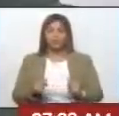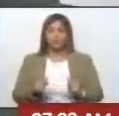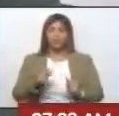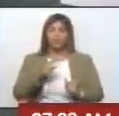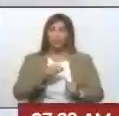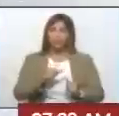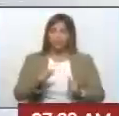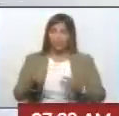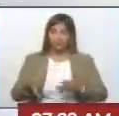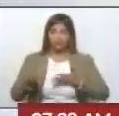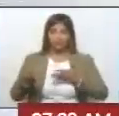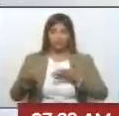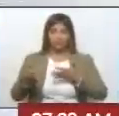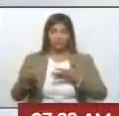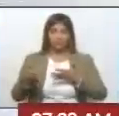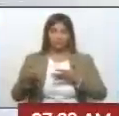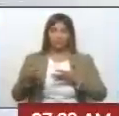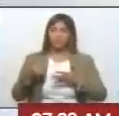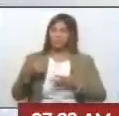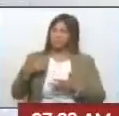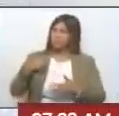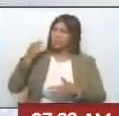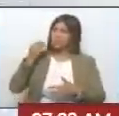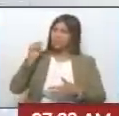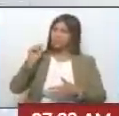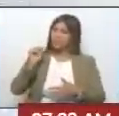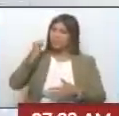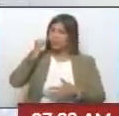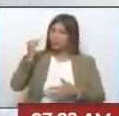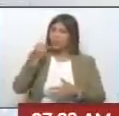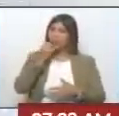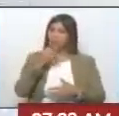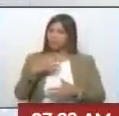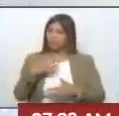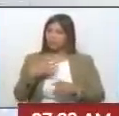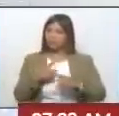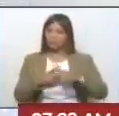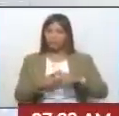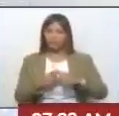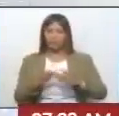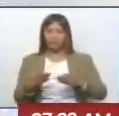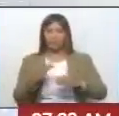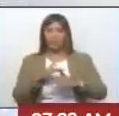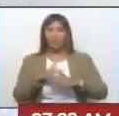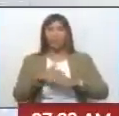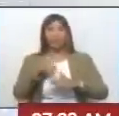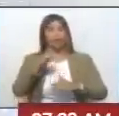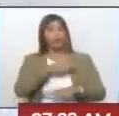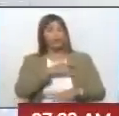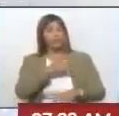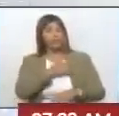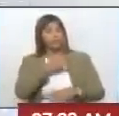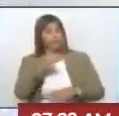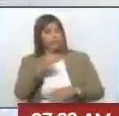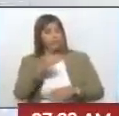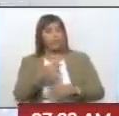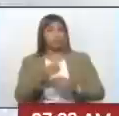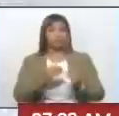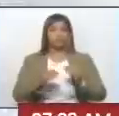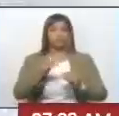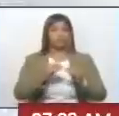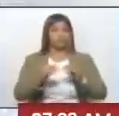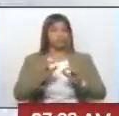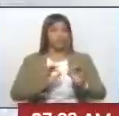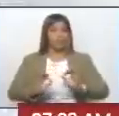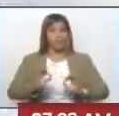Que se dictó durante una semana. Yo creo que es una iniciativa muy buena de la Pontificia Universidad Católica